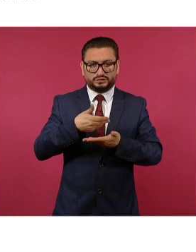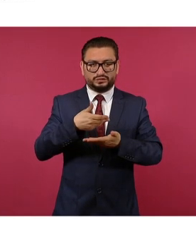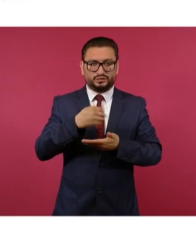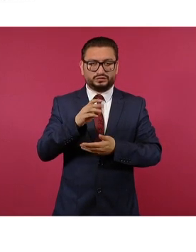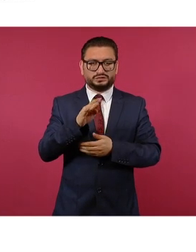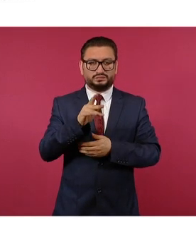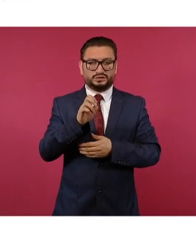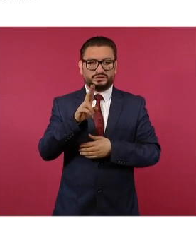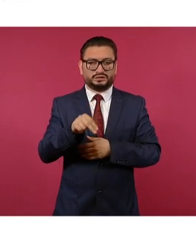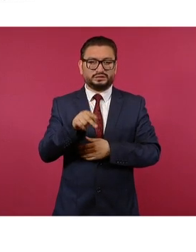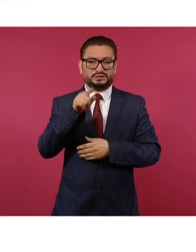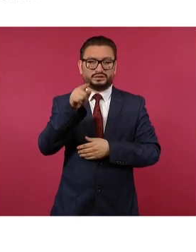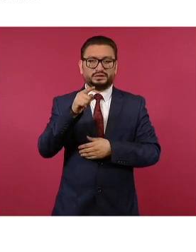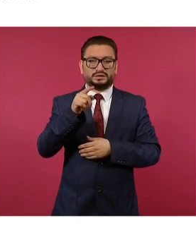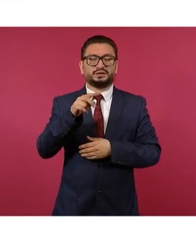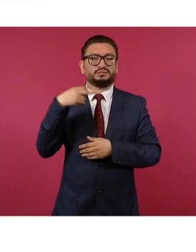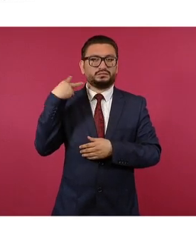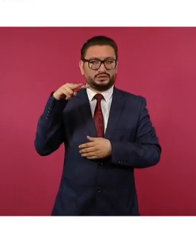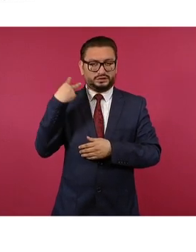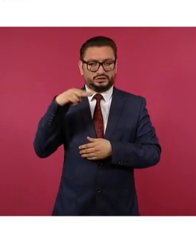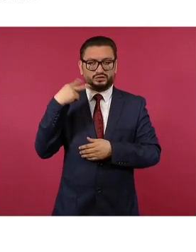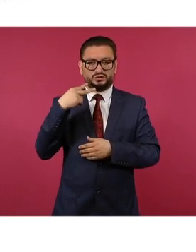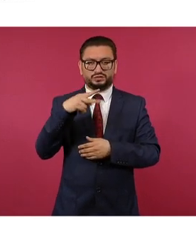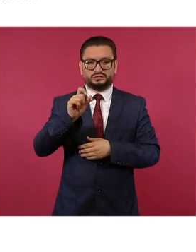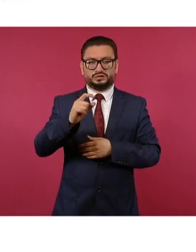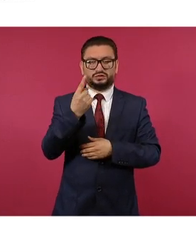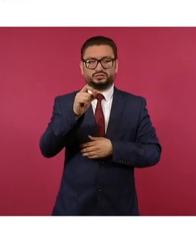Onxebre en Boca del Río, Veracruz, a